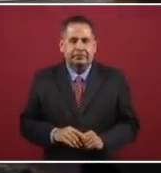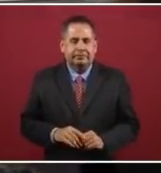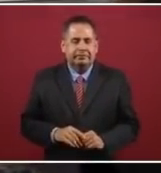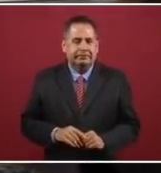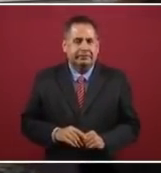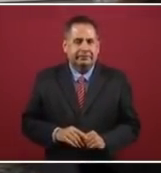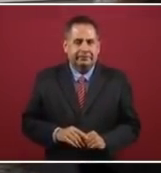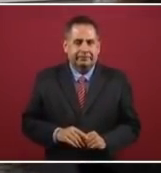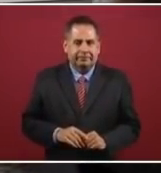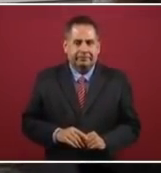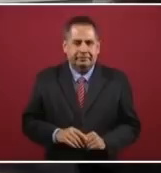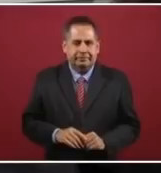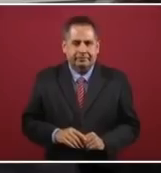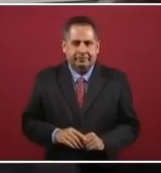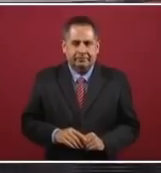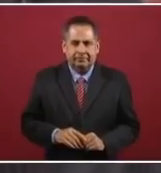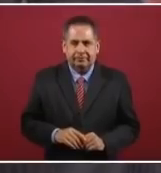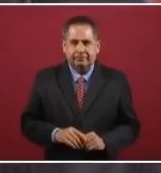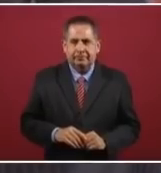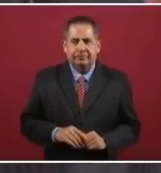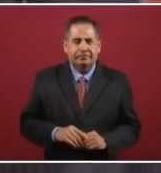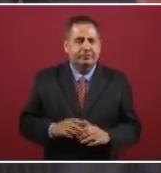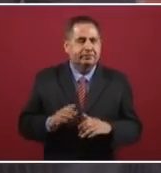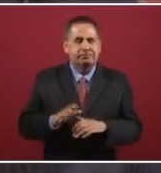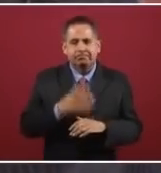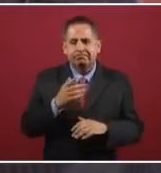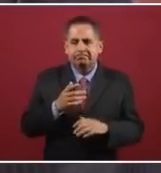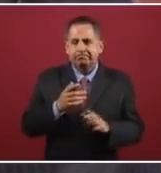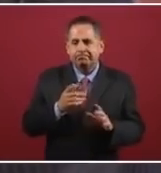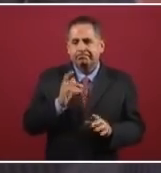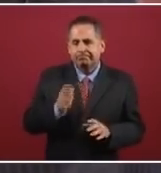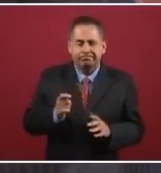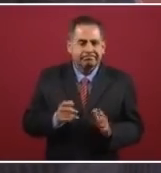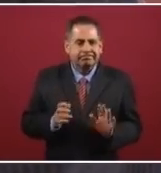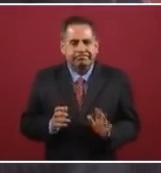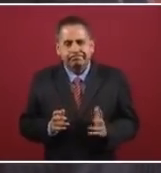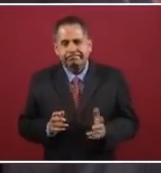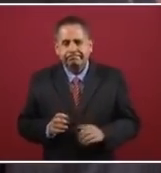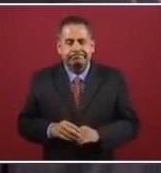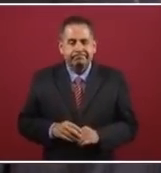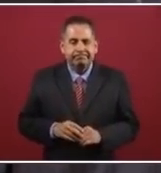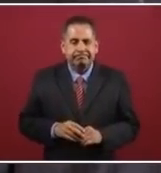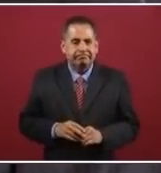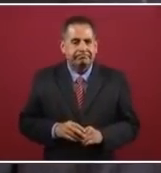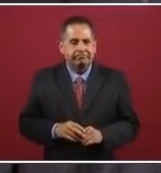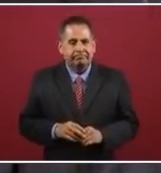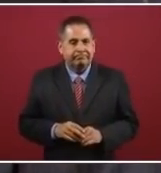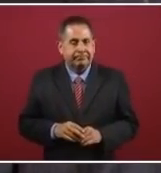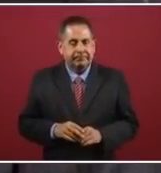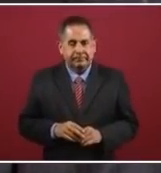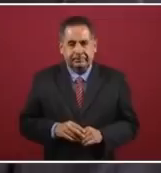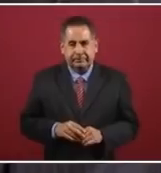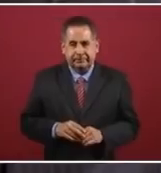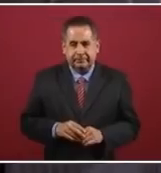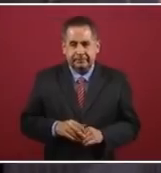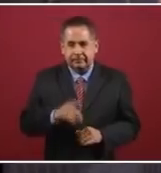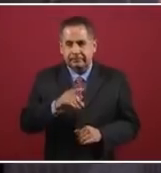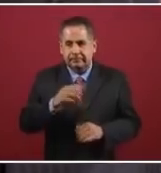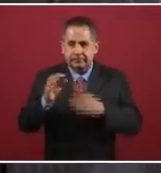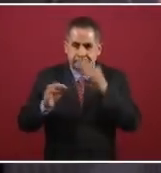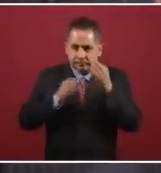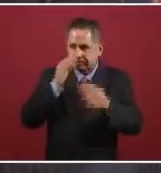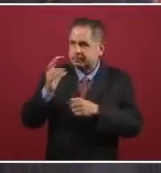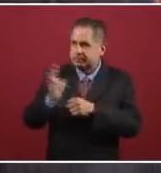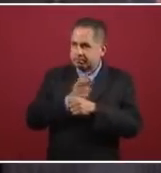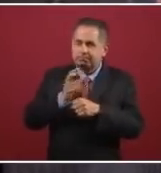por las características de la convocatoria,